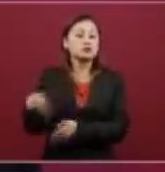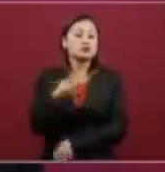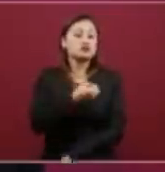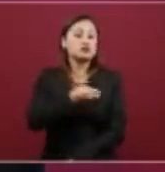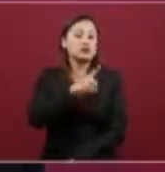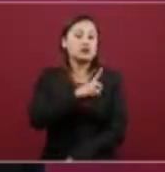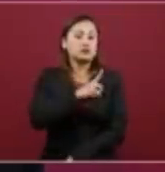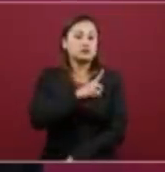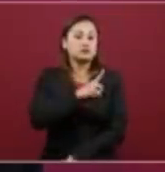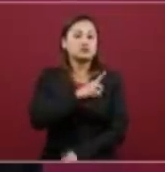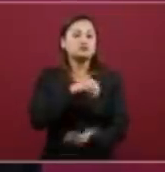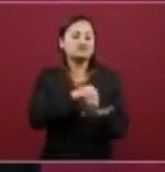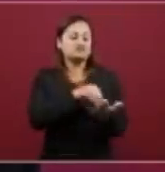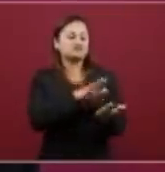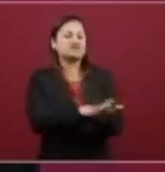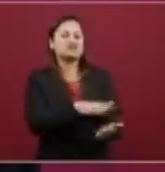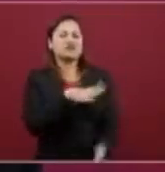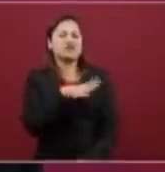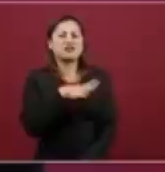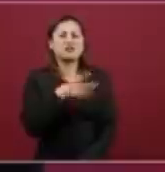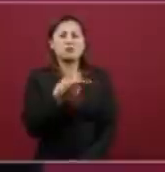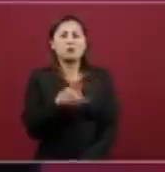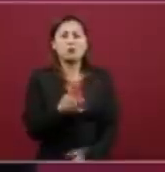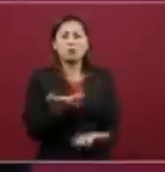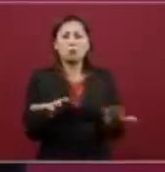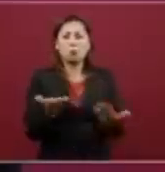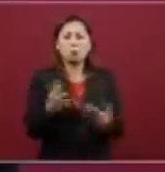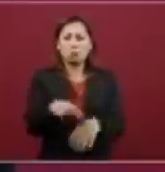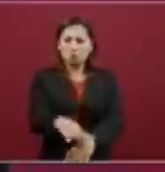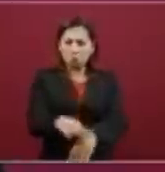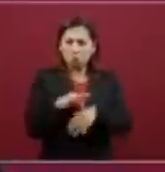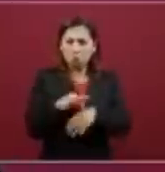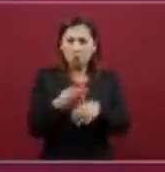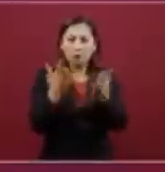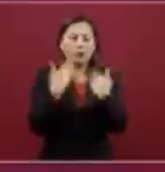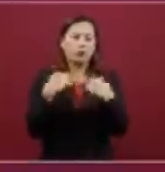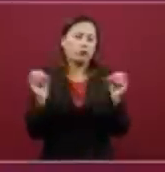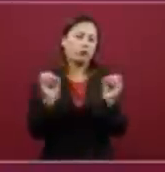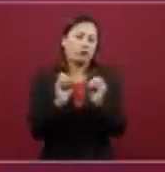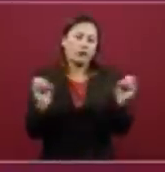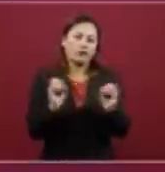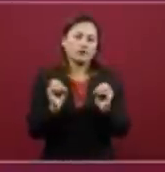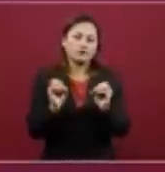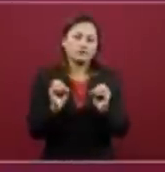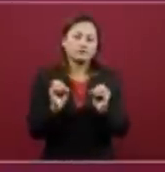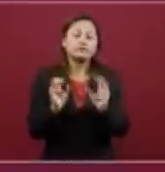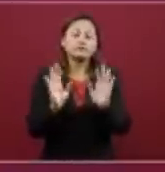letra muerta. Entonces, estamos resolviendo esto.